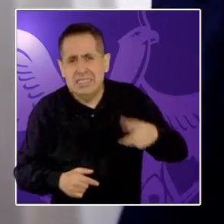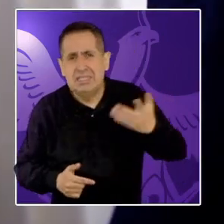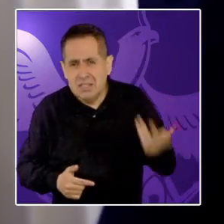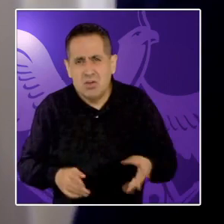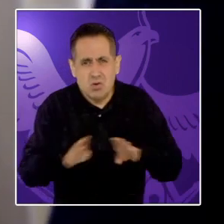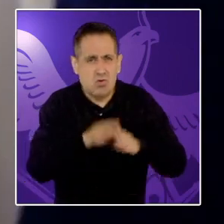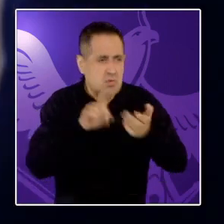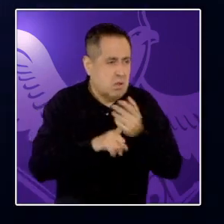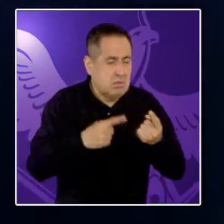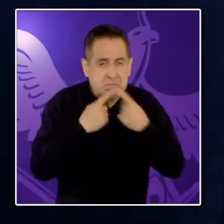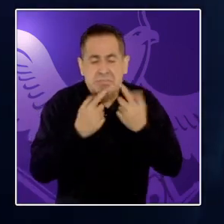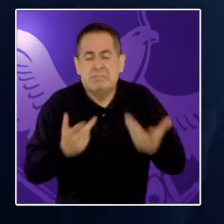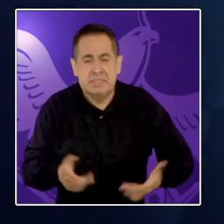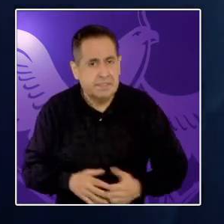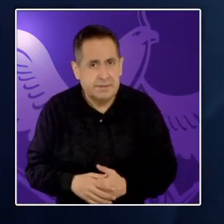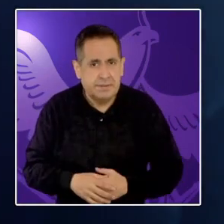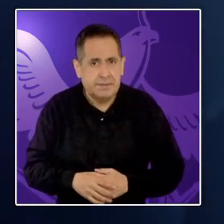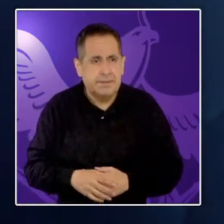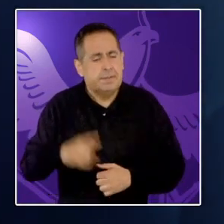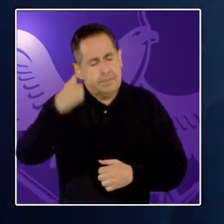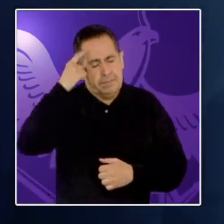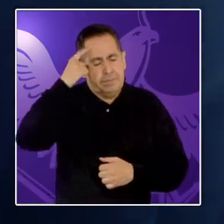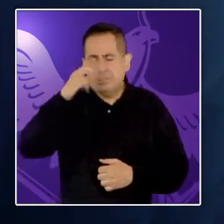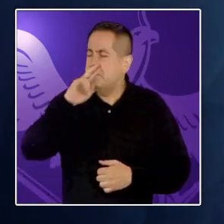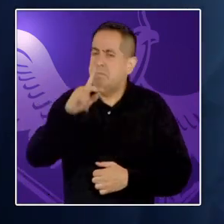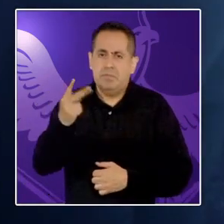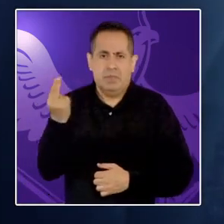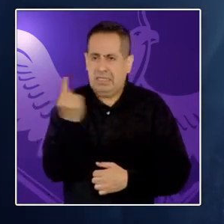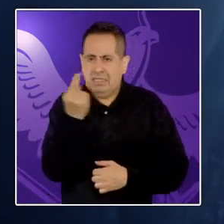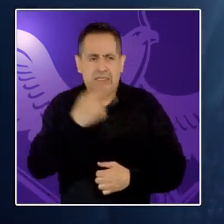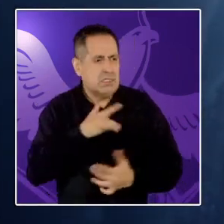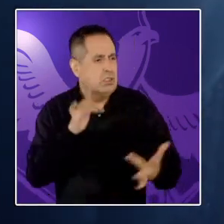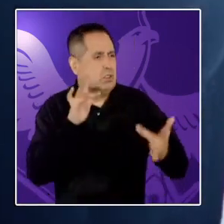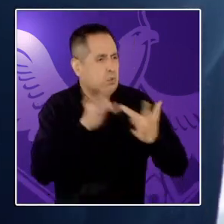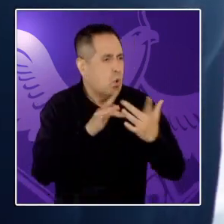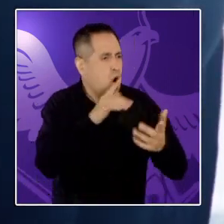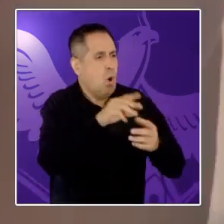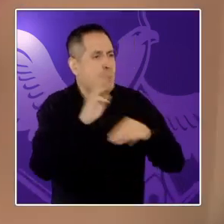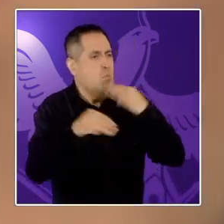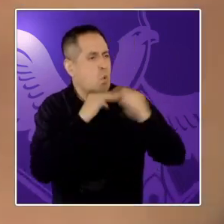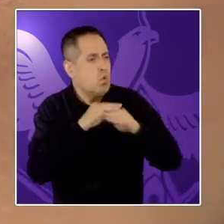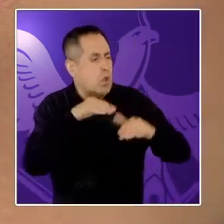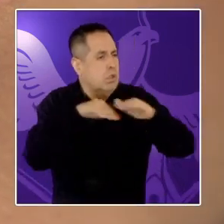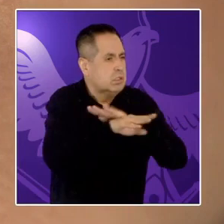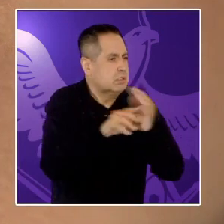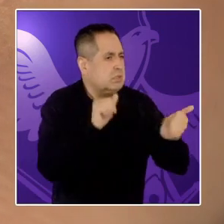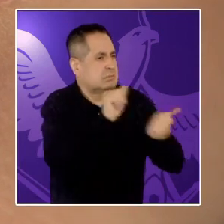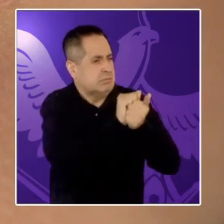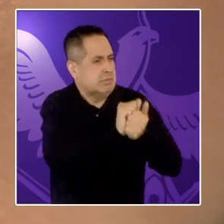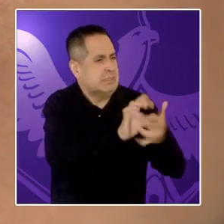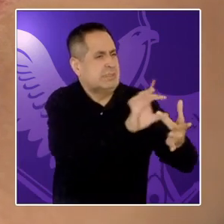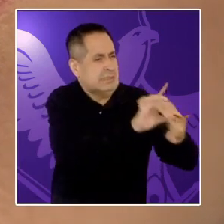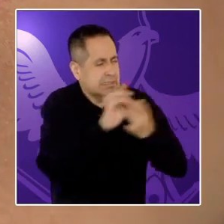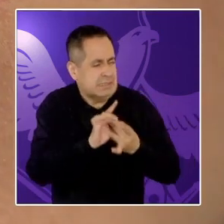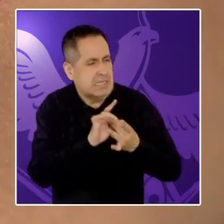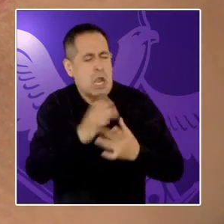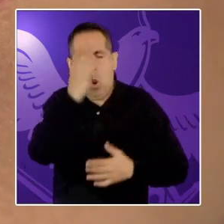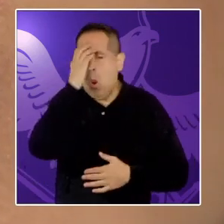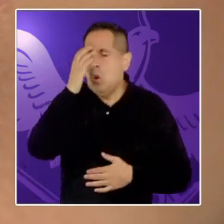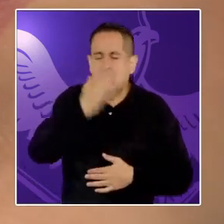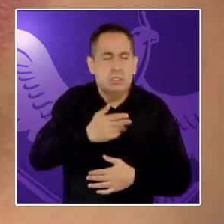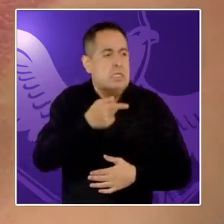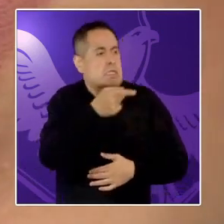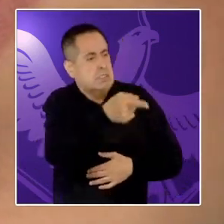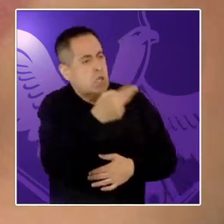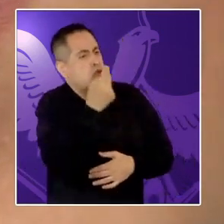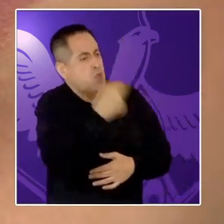tenerlas dentro limitadas si fuera podrían reproducir esta sociabilidad y creatividad? Contagiémonos de la necesidad de tocar sus mundos,